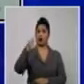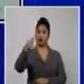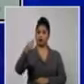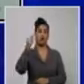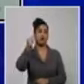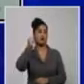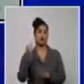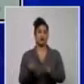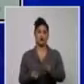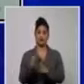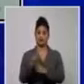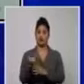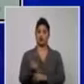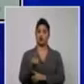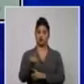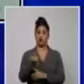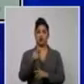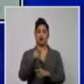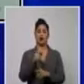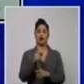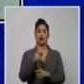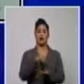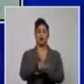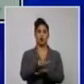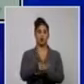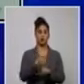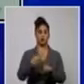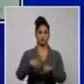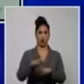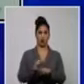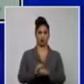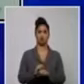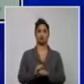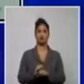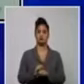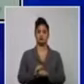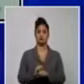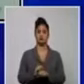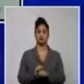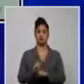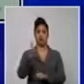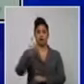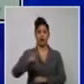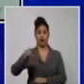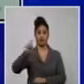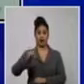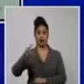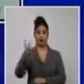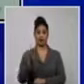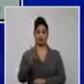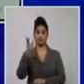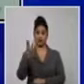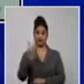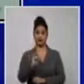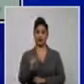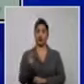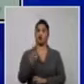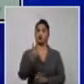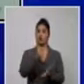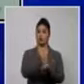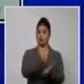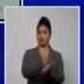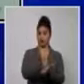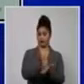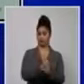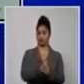y uno de Morón. Camagüey diagnostica 4 casos importados, 2 de Camagüey y uno de Florida, así como uno